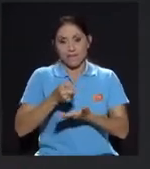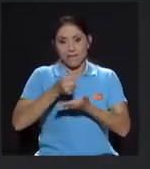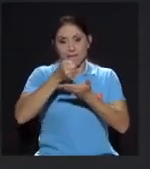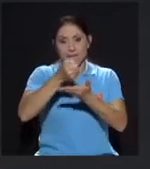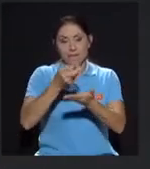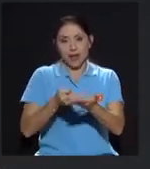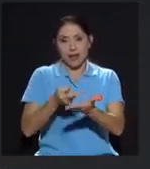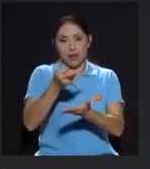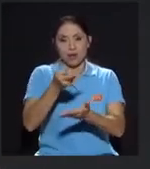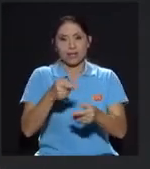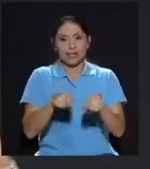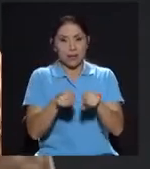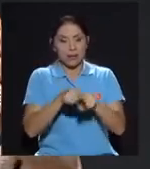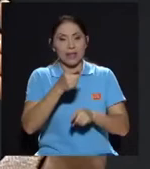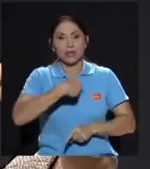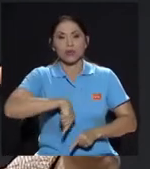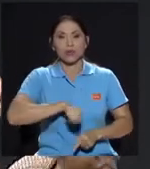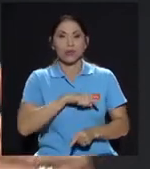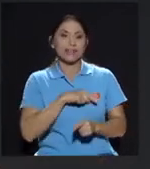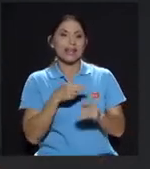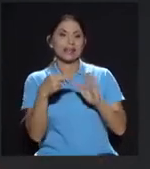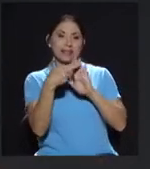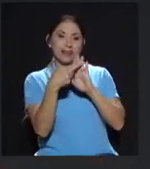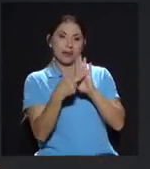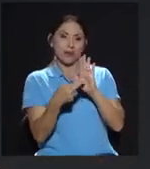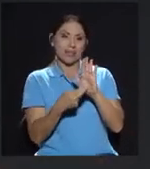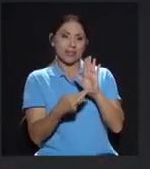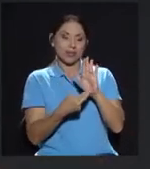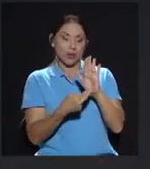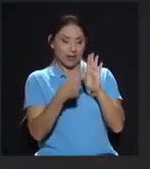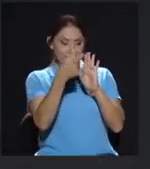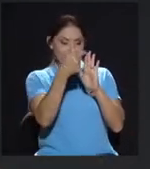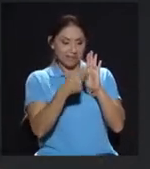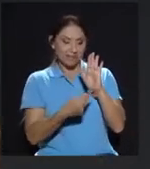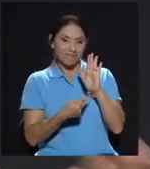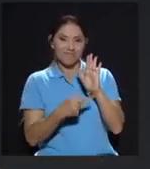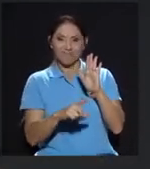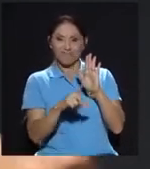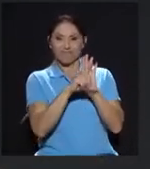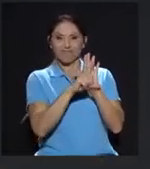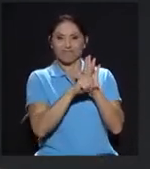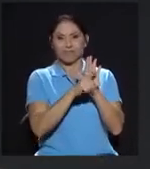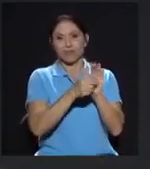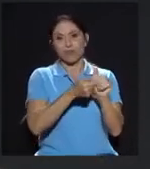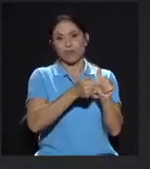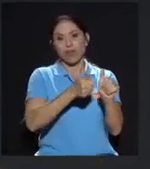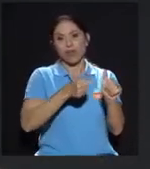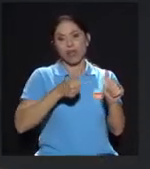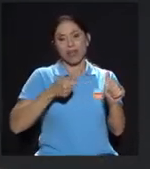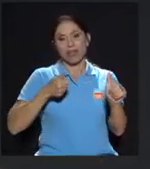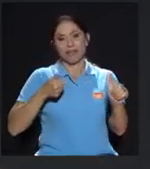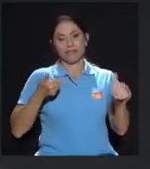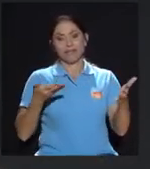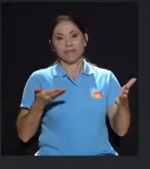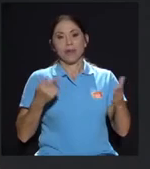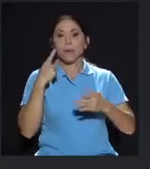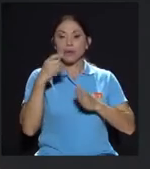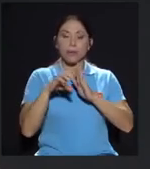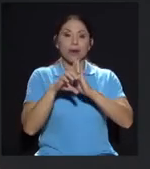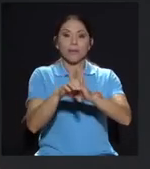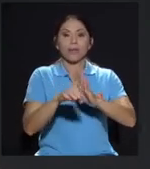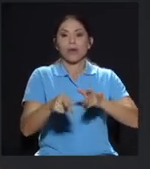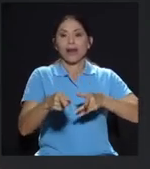están quedando un poco atrás porque en el caso particular de la ley reguladora del mercado